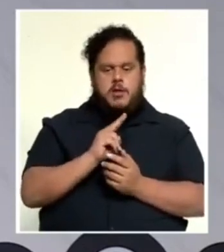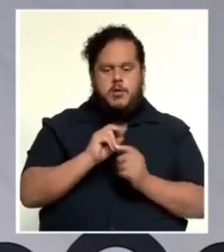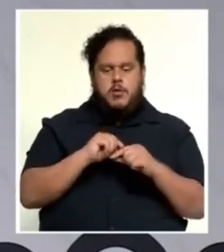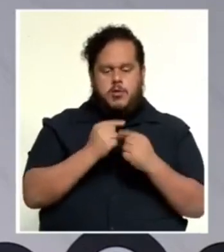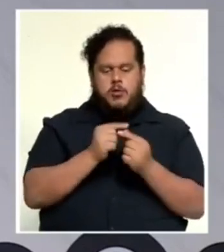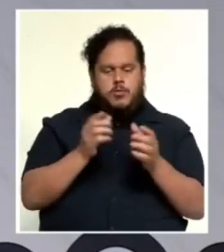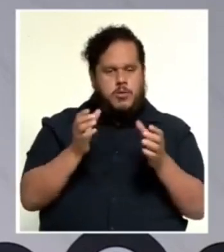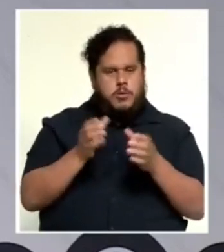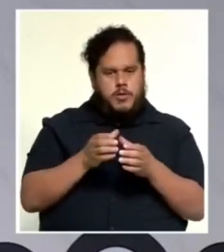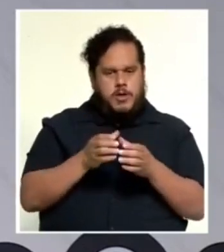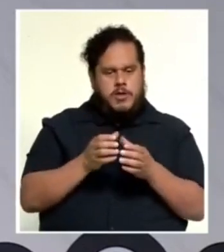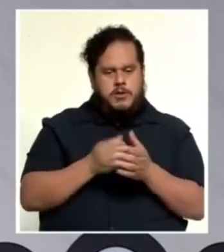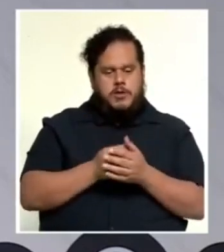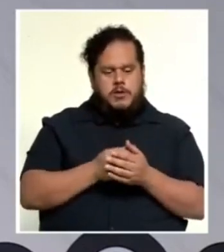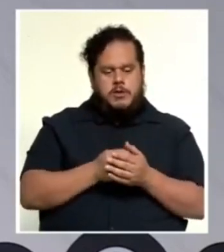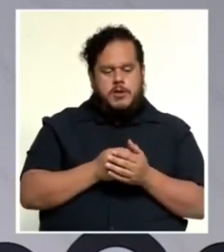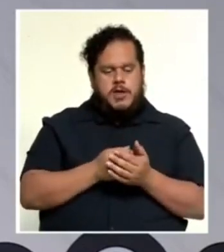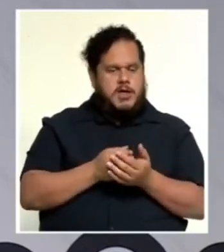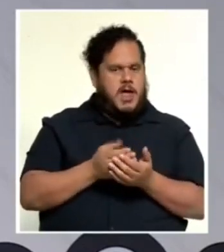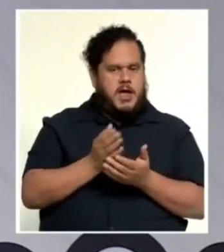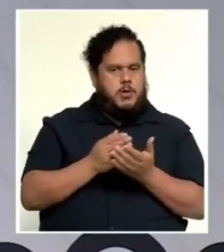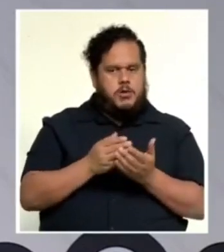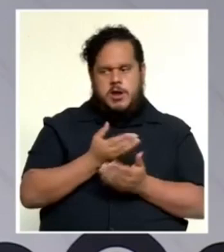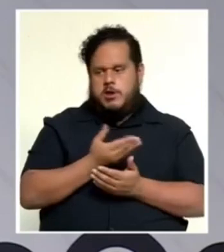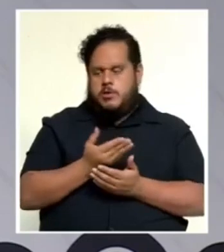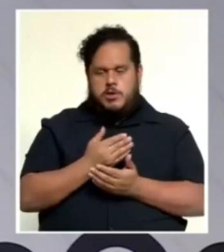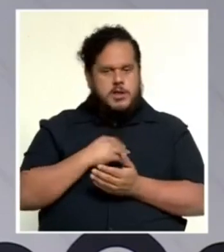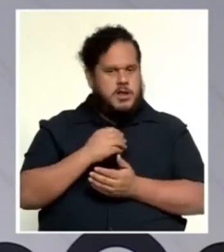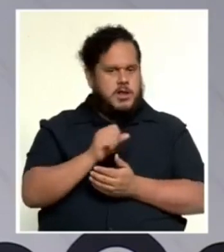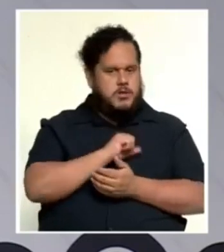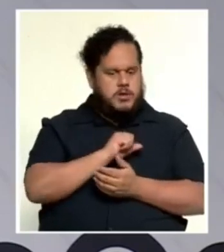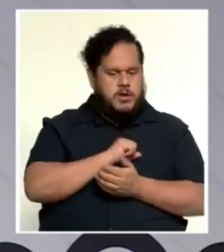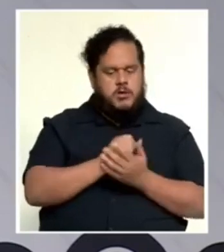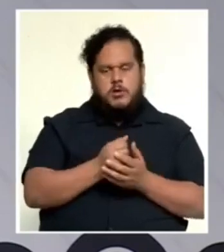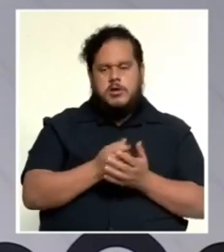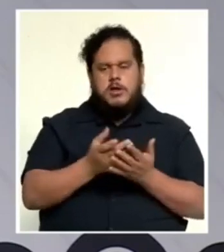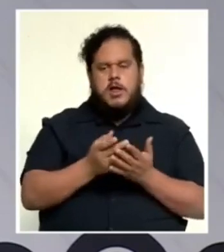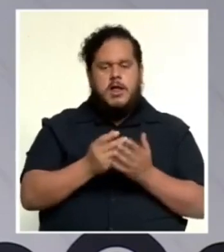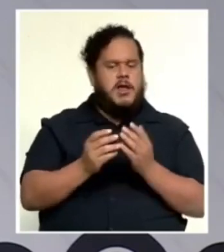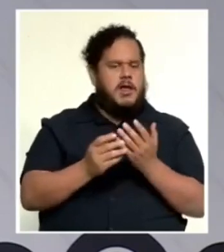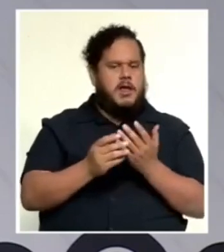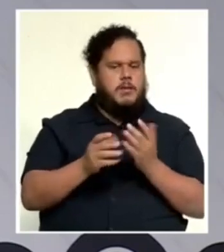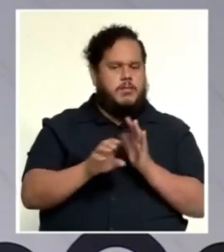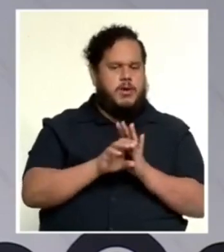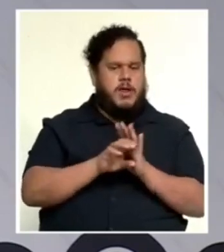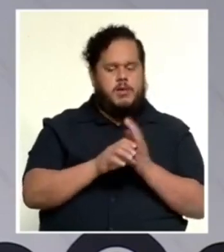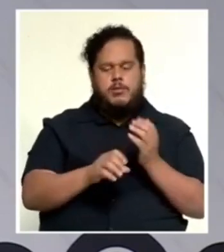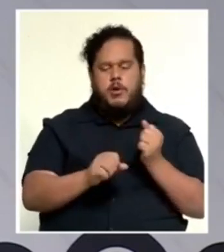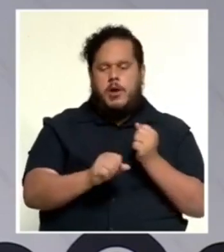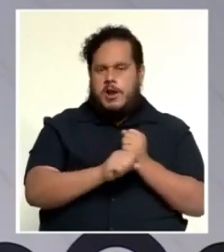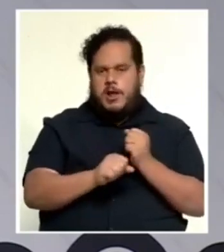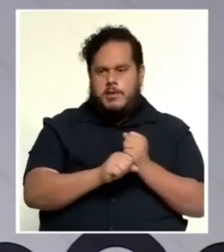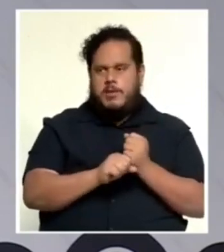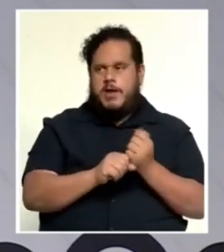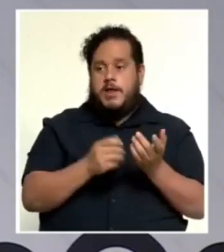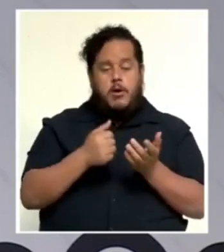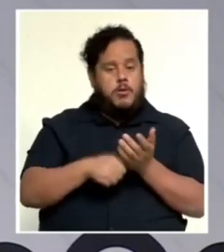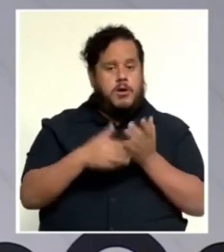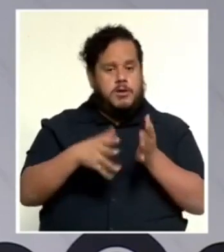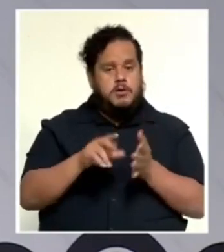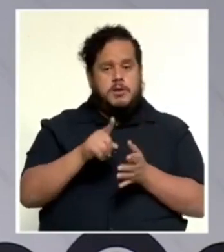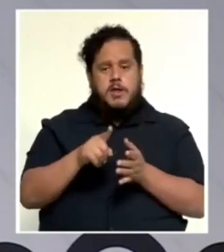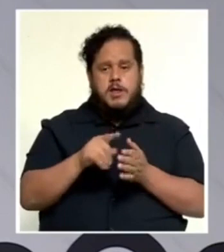población. Hay cosas que nos asustan, por ejemplo, de la campaña, rasgos de ciertos candidatos que aunque a nosotros, esa minoría,